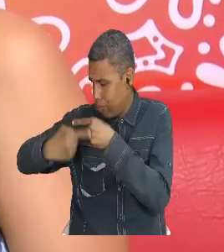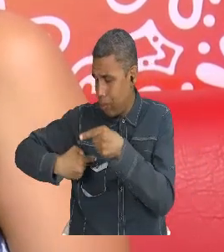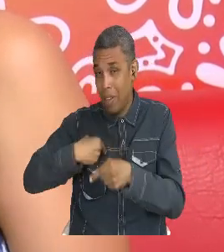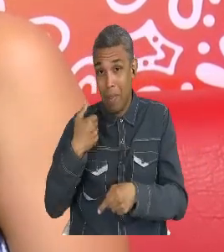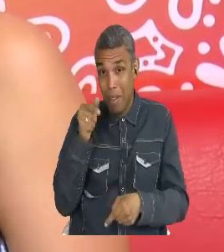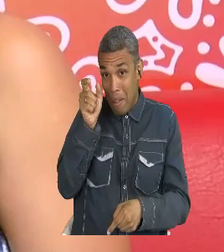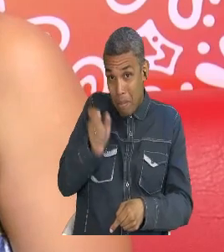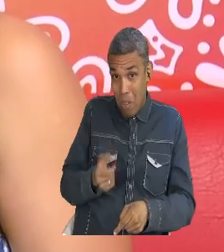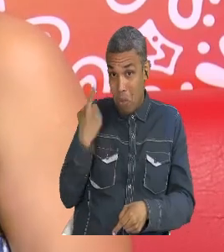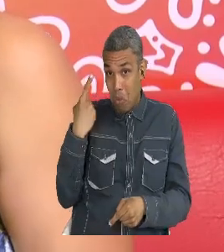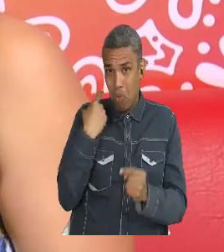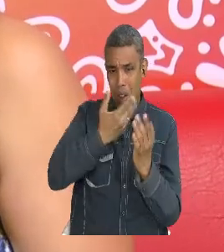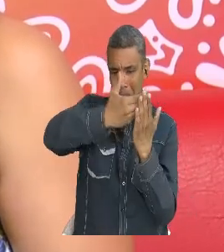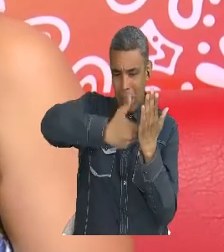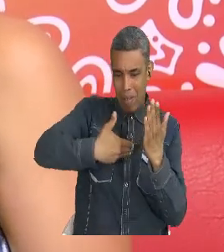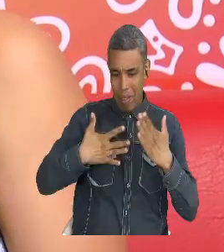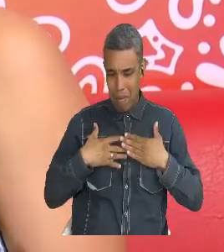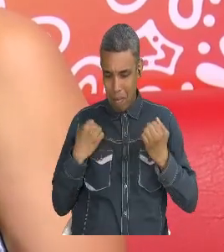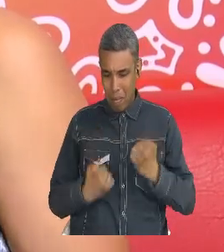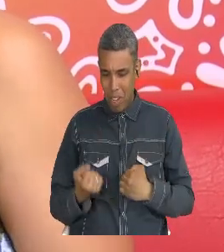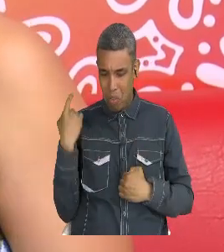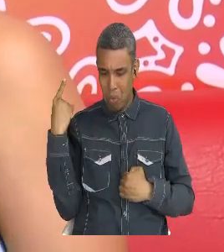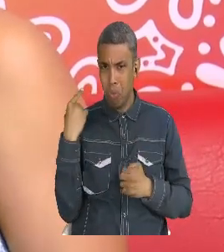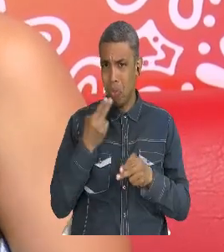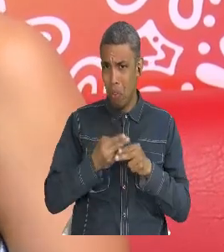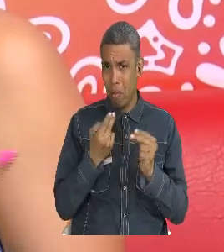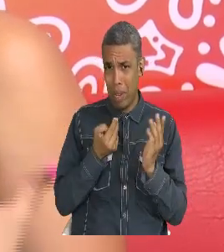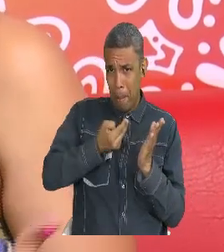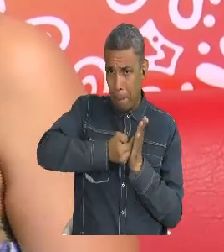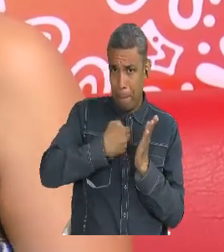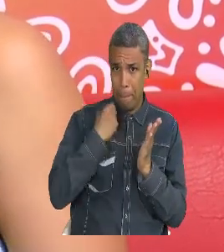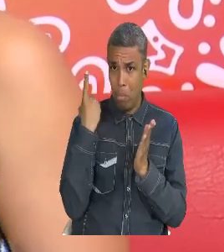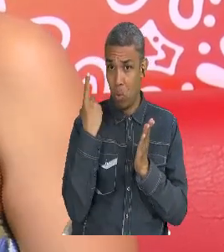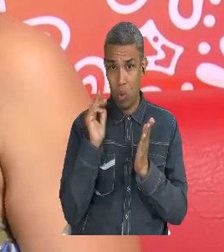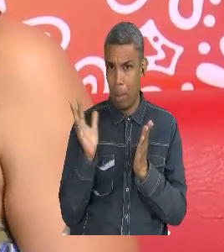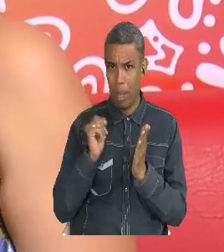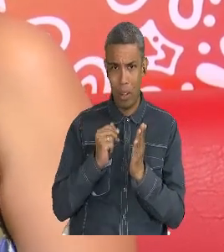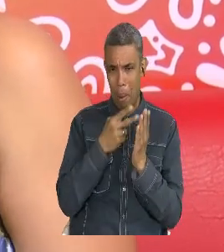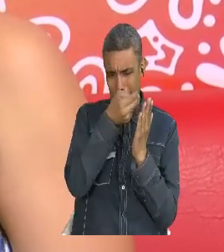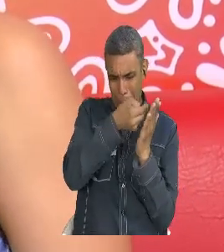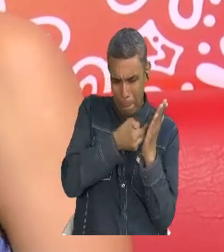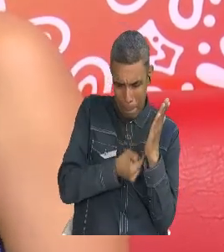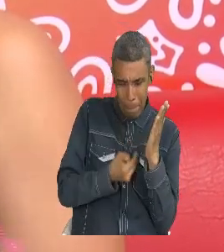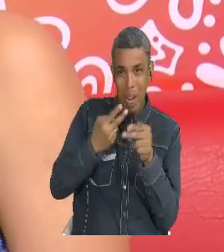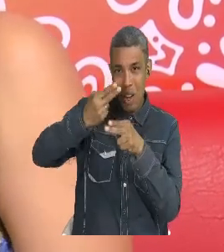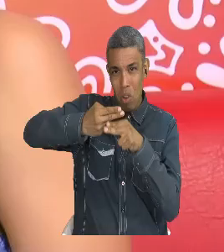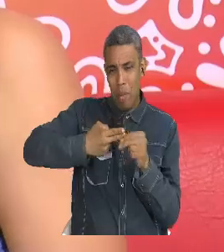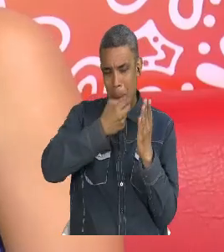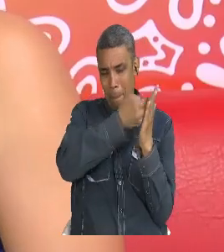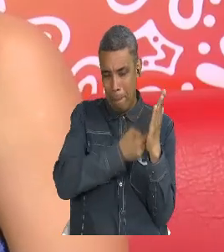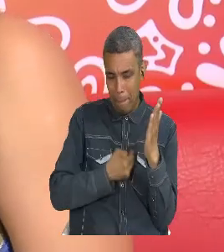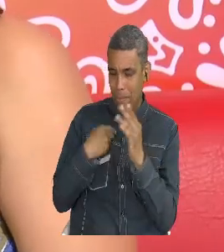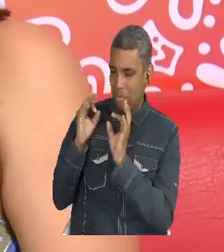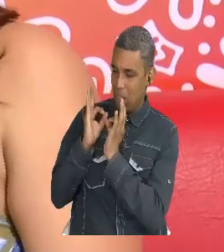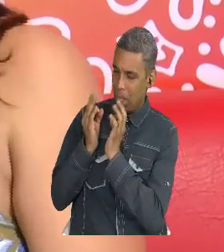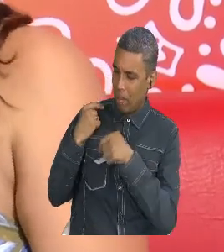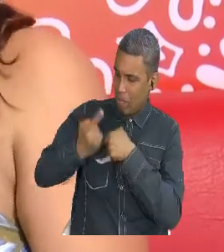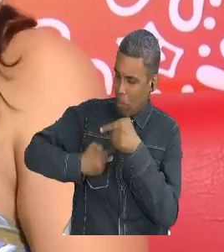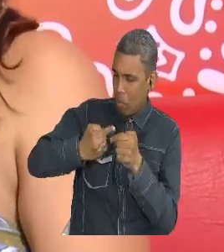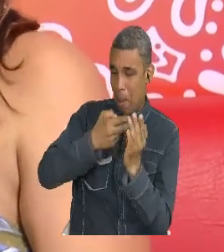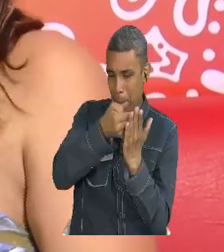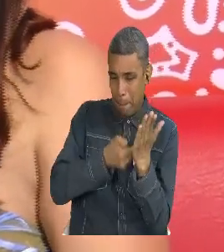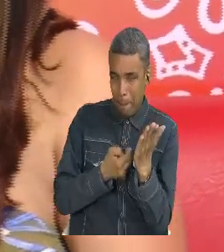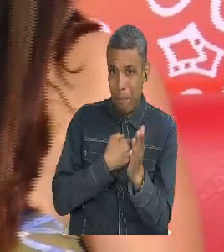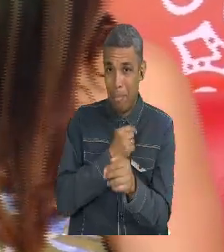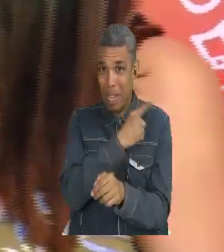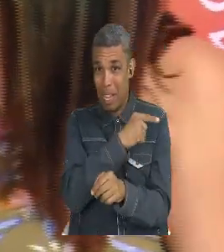único de esta normatividad es eso, proteger la vivienda de las personas de cualquier riesgo que puedan correr ante estas situaciones.